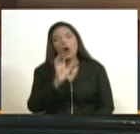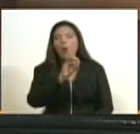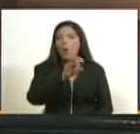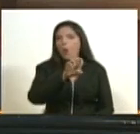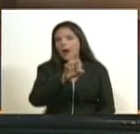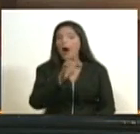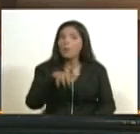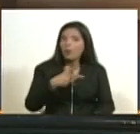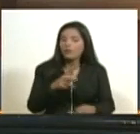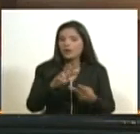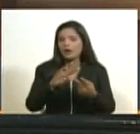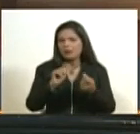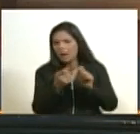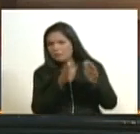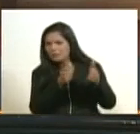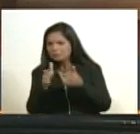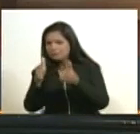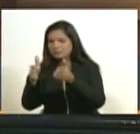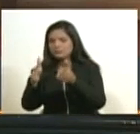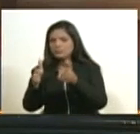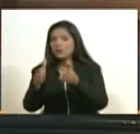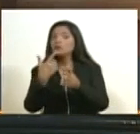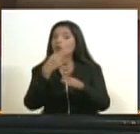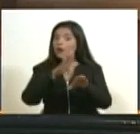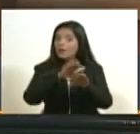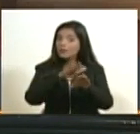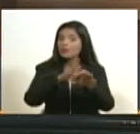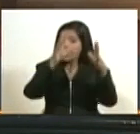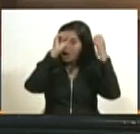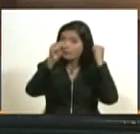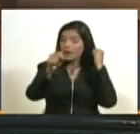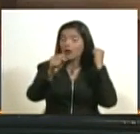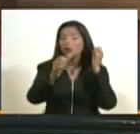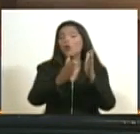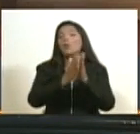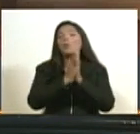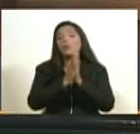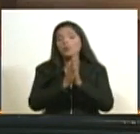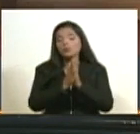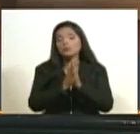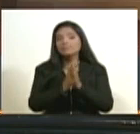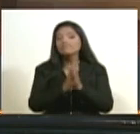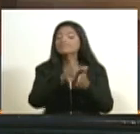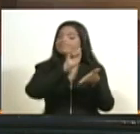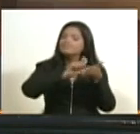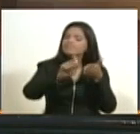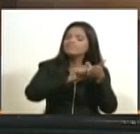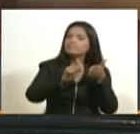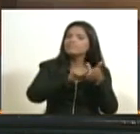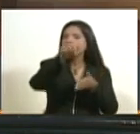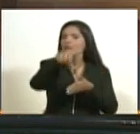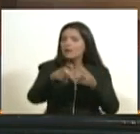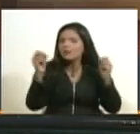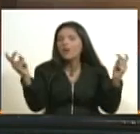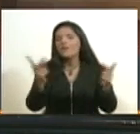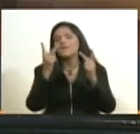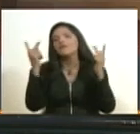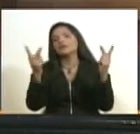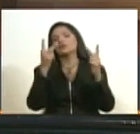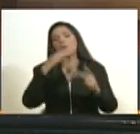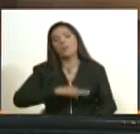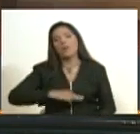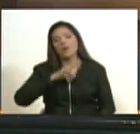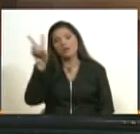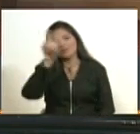otro rumbo. Le dije al embajador Jorge Valero, tomo nota de esta gran victoria moral